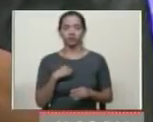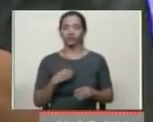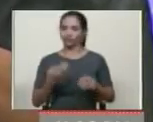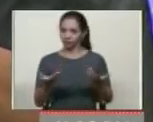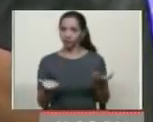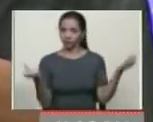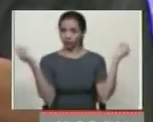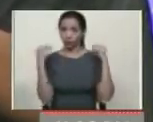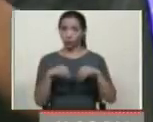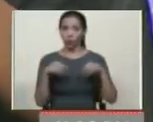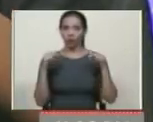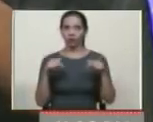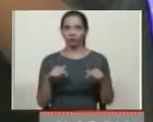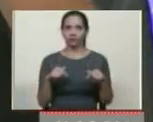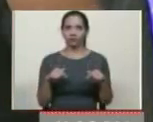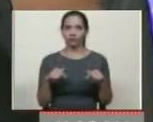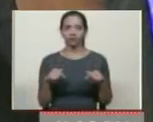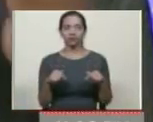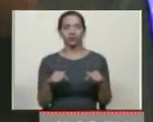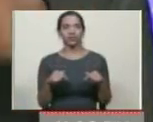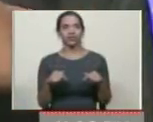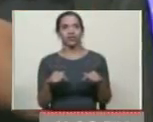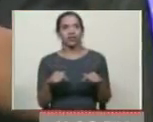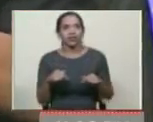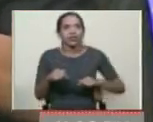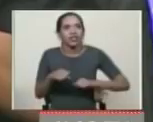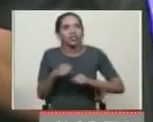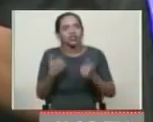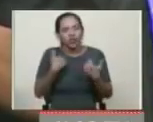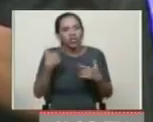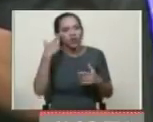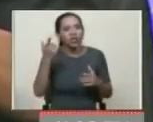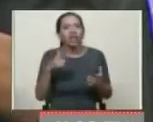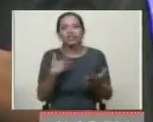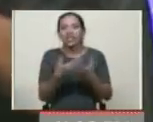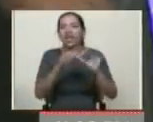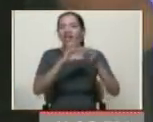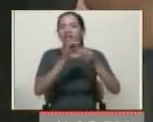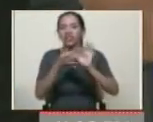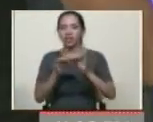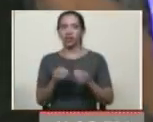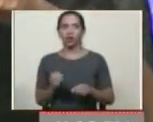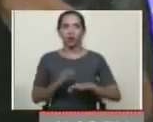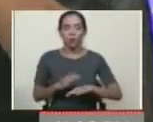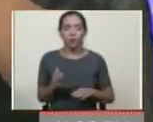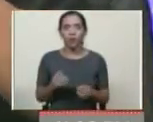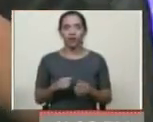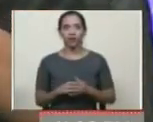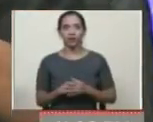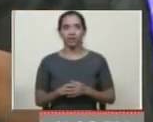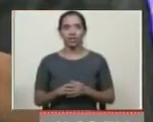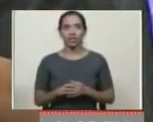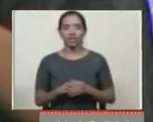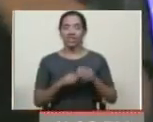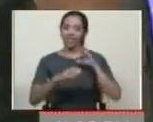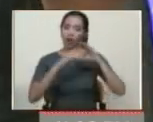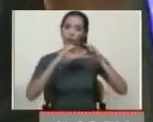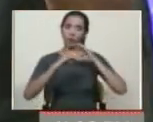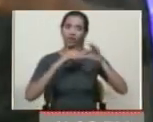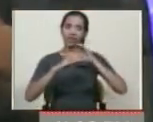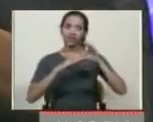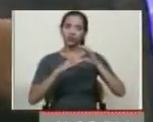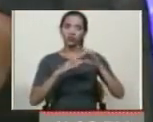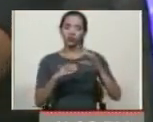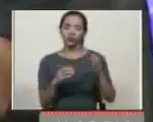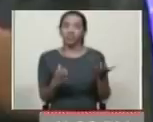nos pusiéramos de acuerdo aquí, yo creo que el presidente no tuviese necesidad ni hacer las cadenas. Sí. ¿Ves? Porque si el aparato comunicacional, que